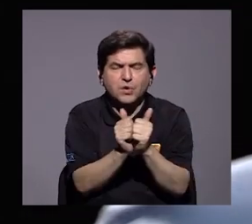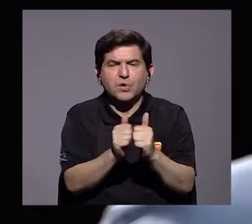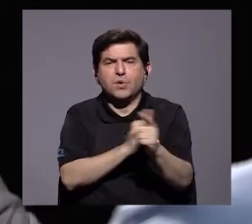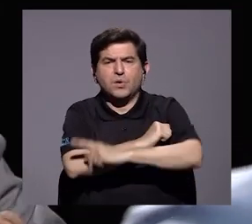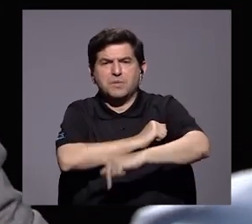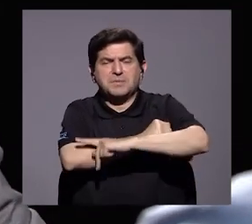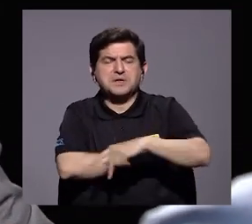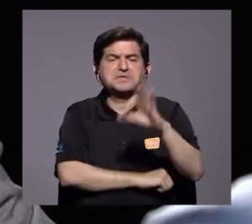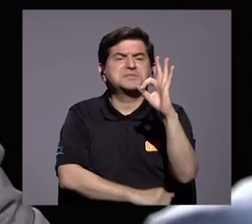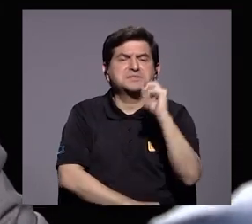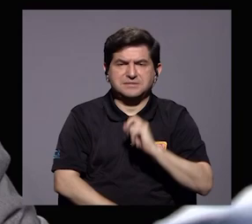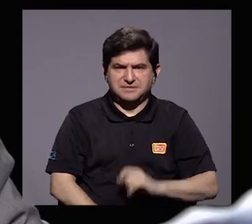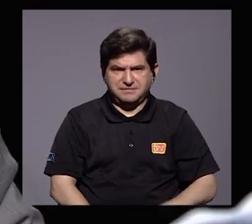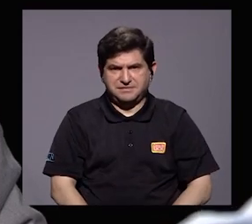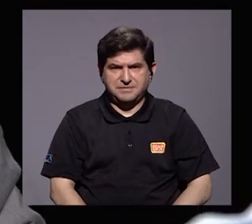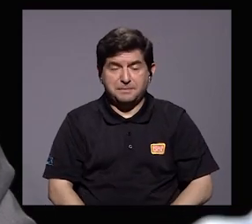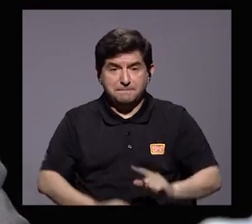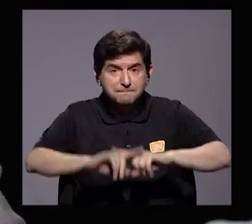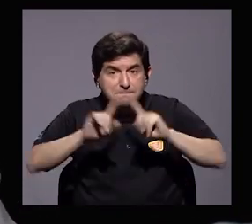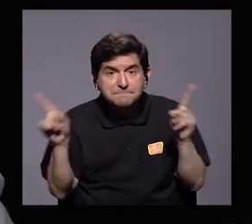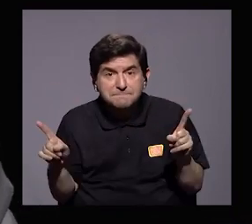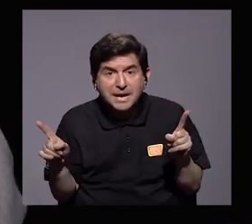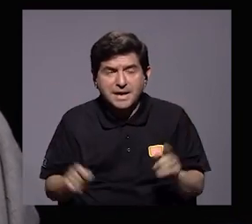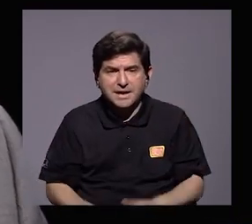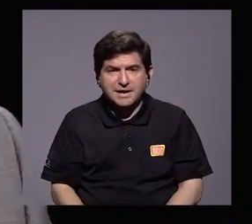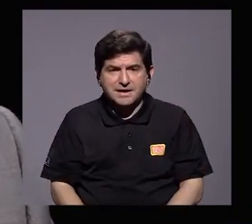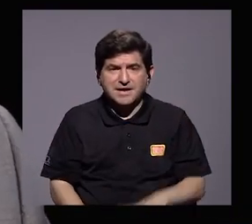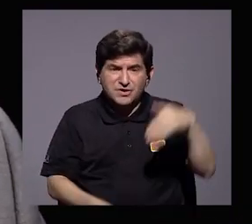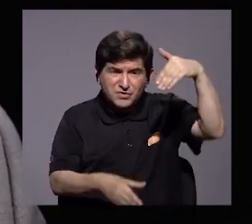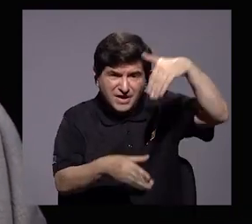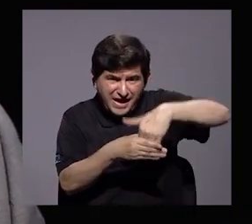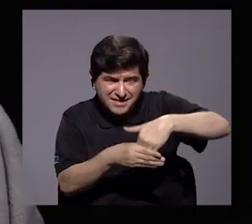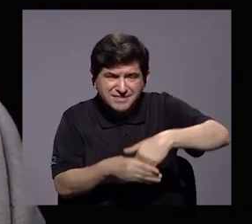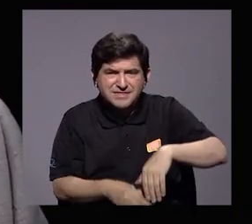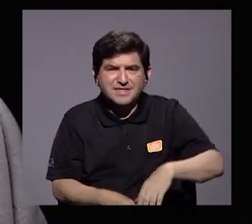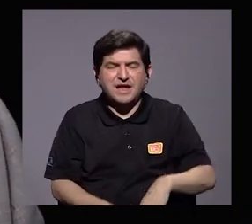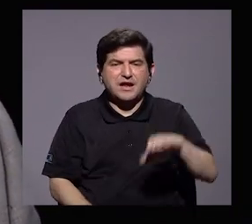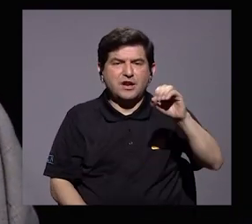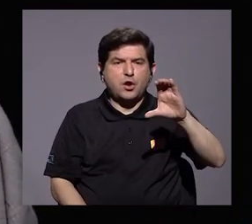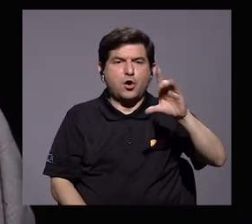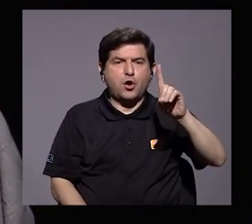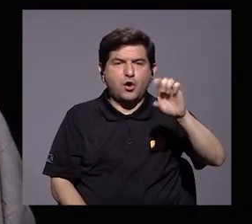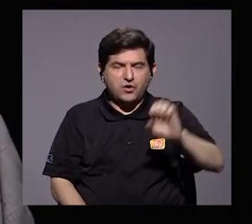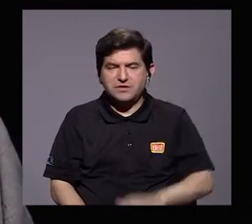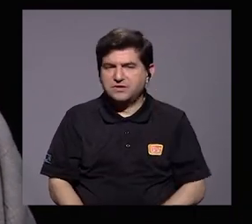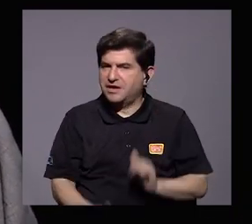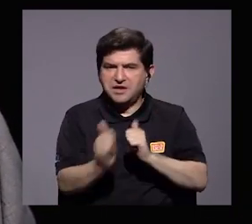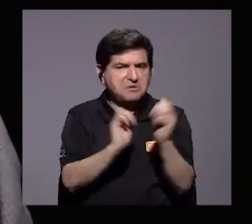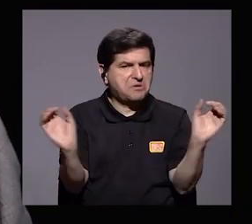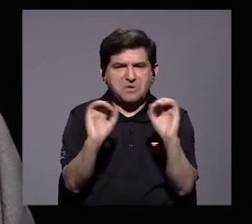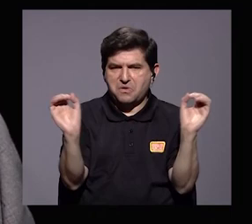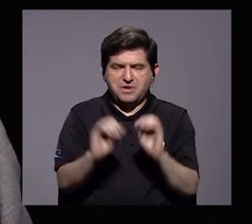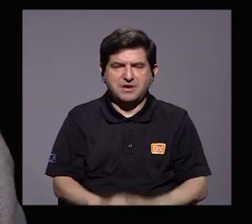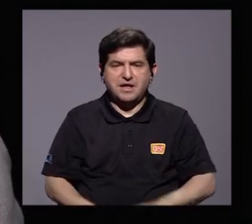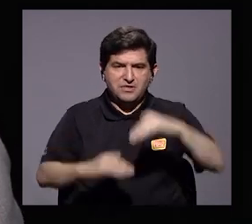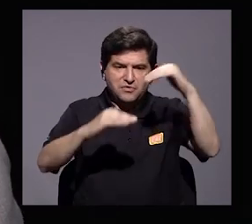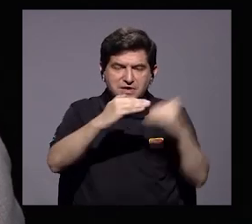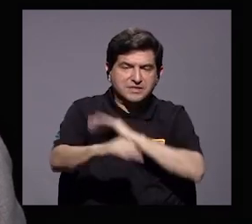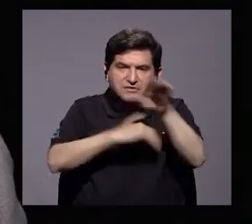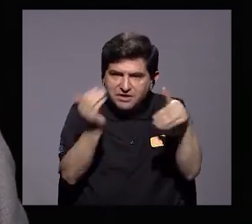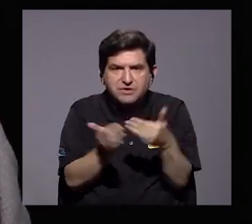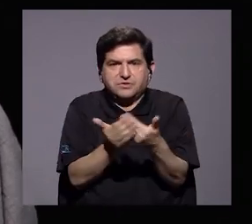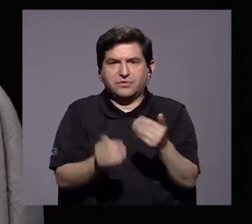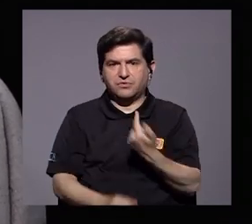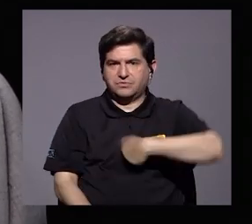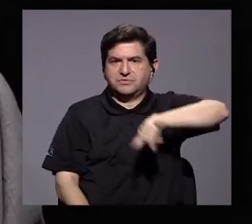países está bien pero si nos metemos a la ocde no competimos en nada creamos por debajo de todo el mundo